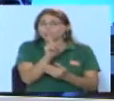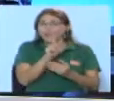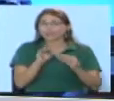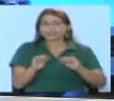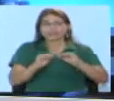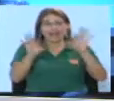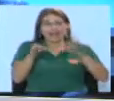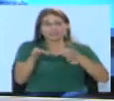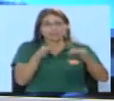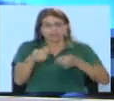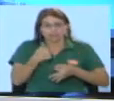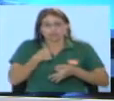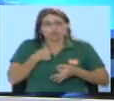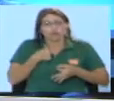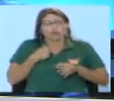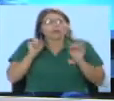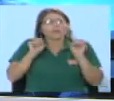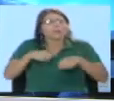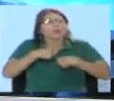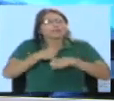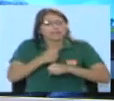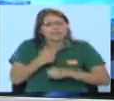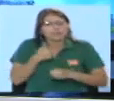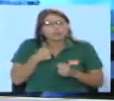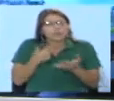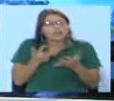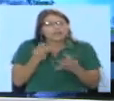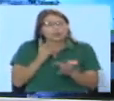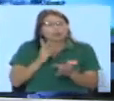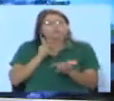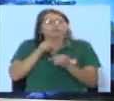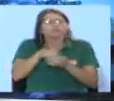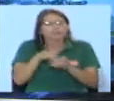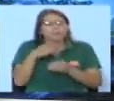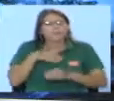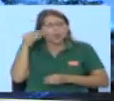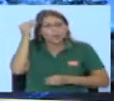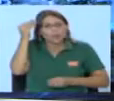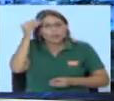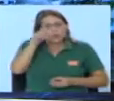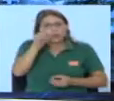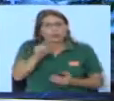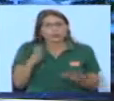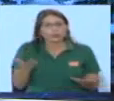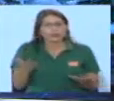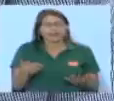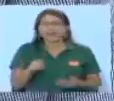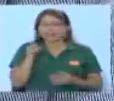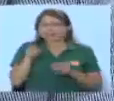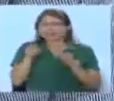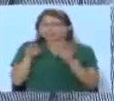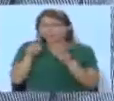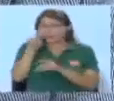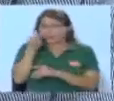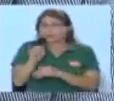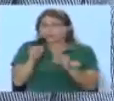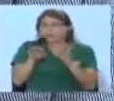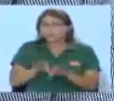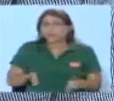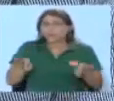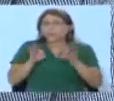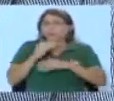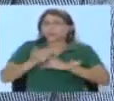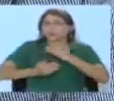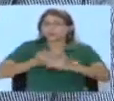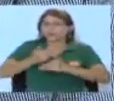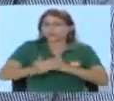ciudadana, ¿qué puedo hacer para dar mi opinión? Bueno, creo que es una pregunta fundamental del proceso. Conozco la